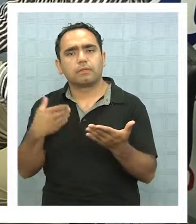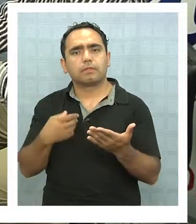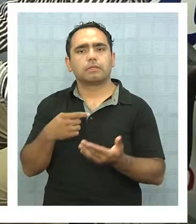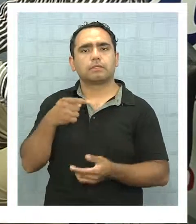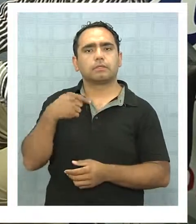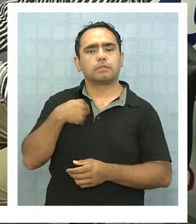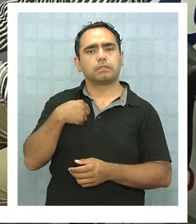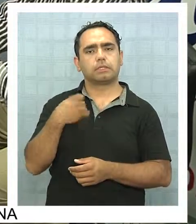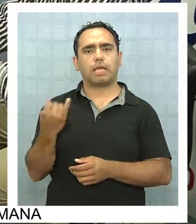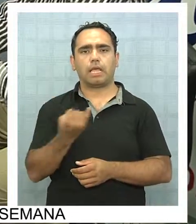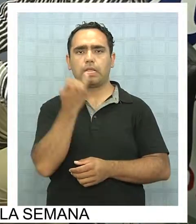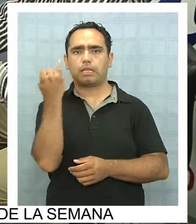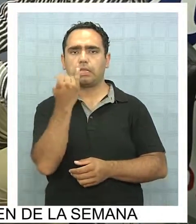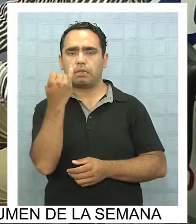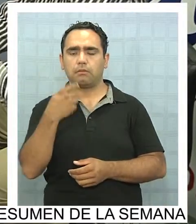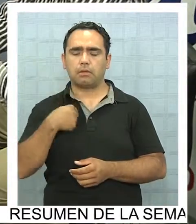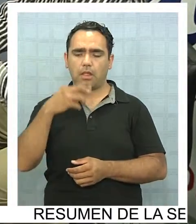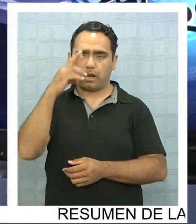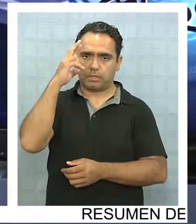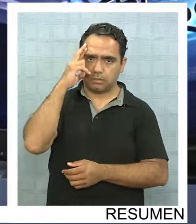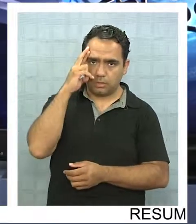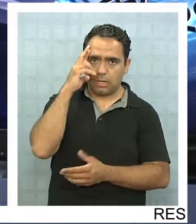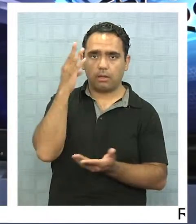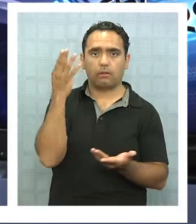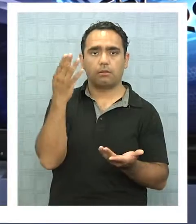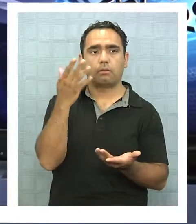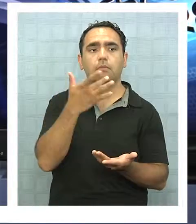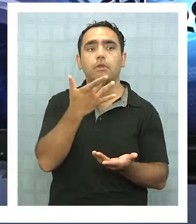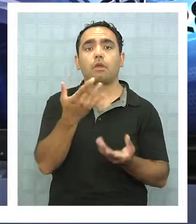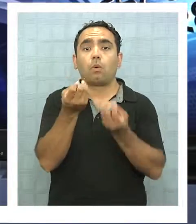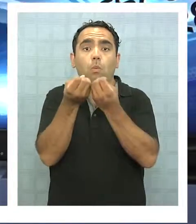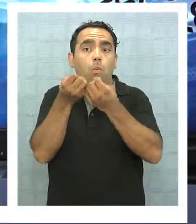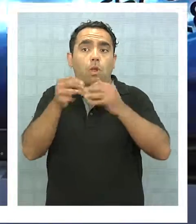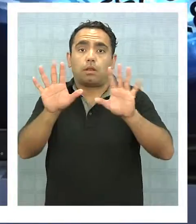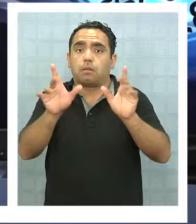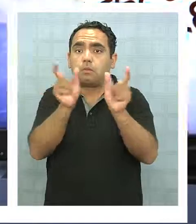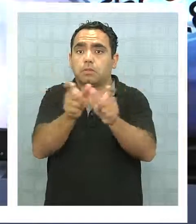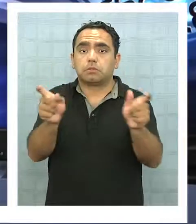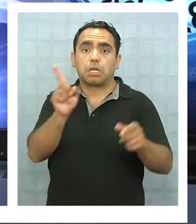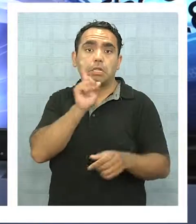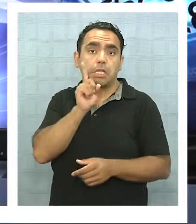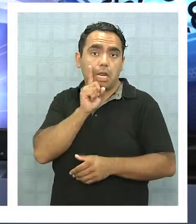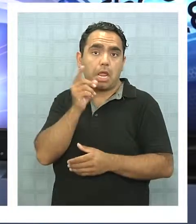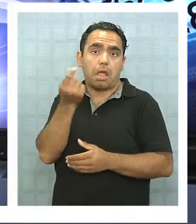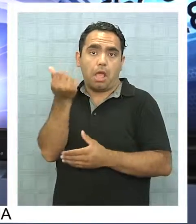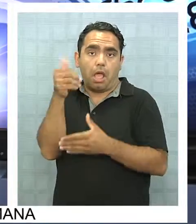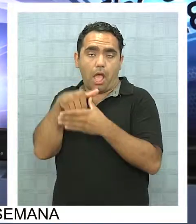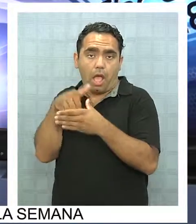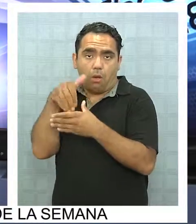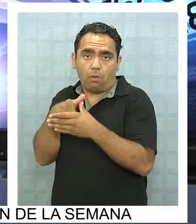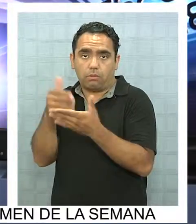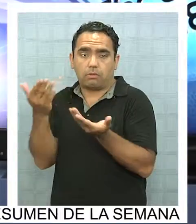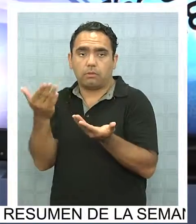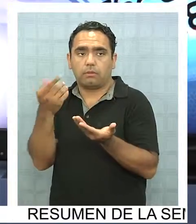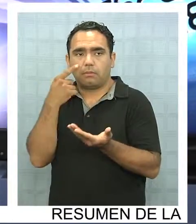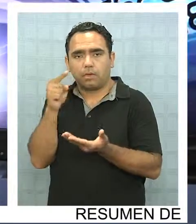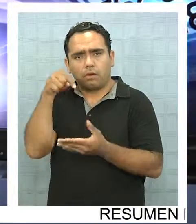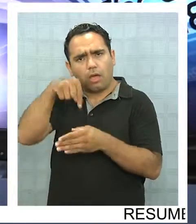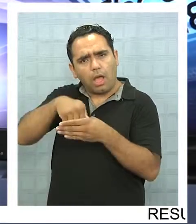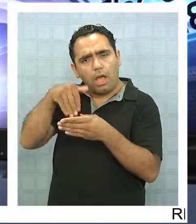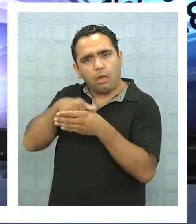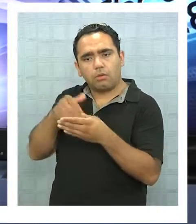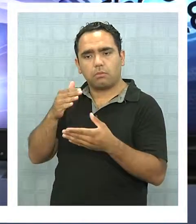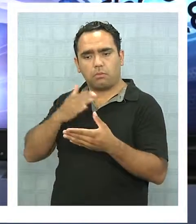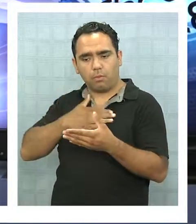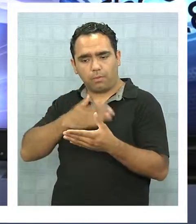es a nivel individual algo razonable, porque cualquier persona tiene ahorro, ¿no es cierto? Sí, claro. Pero ese ahorro es